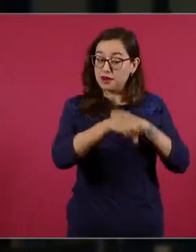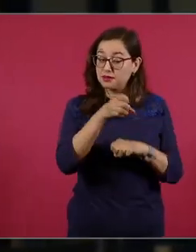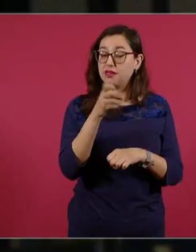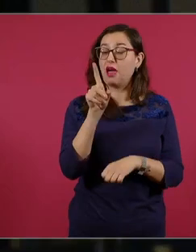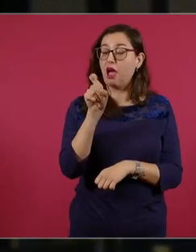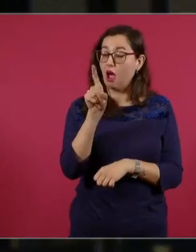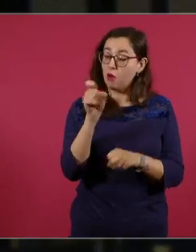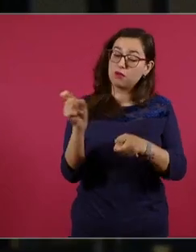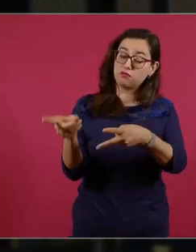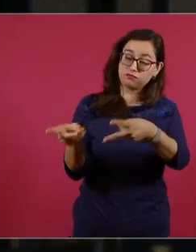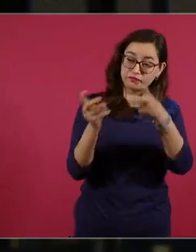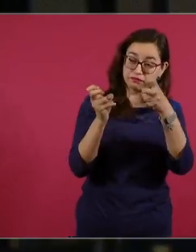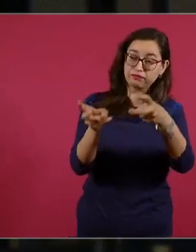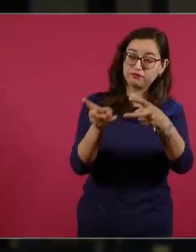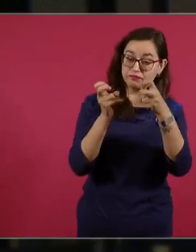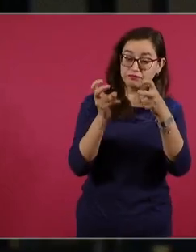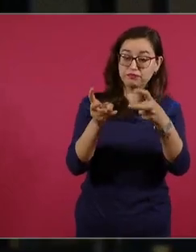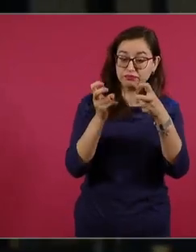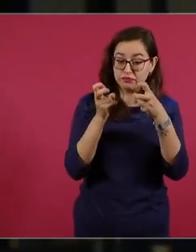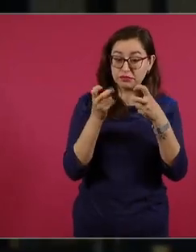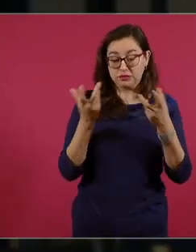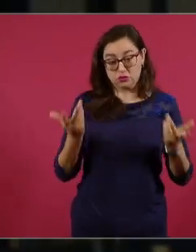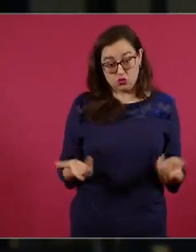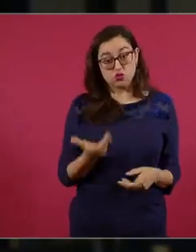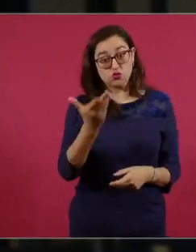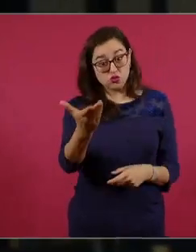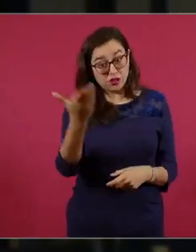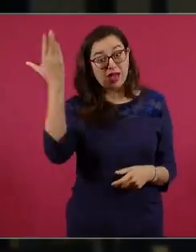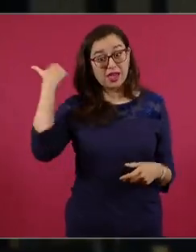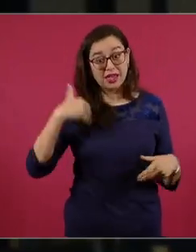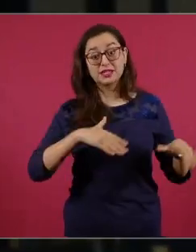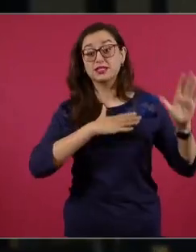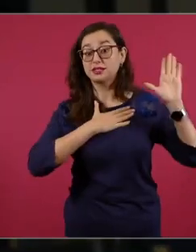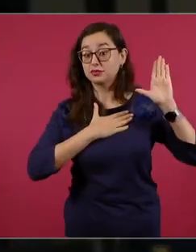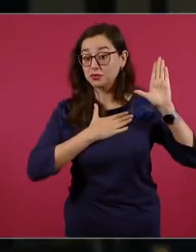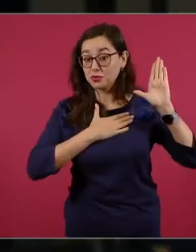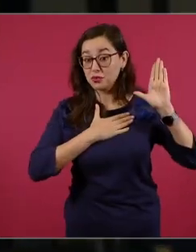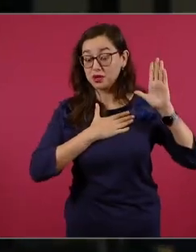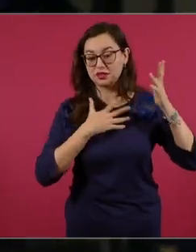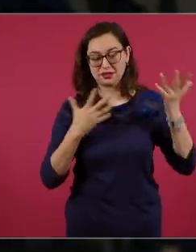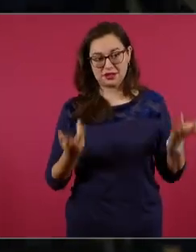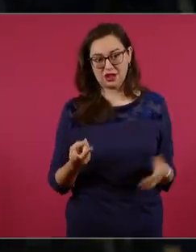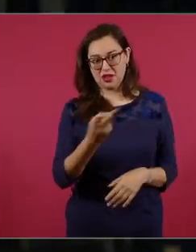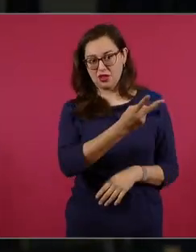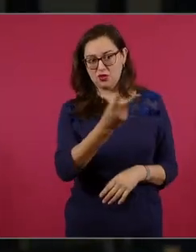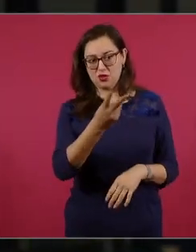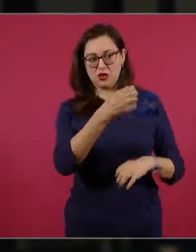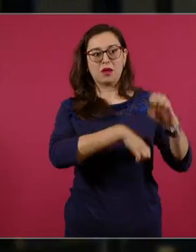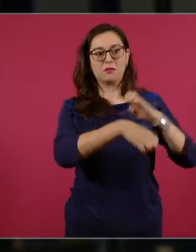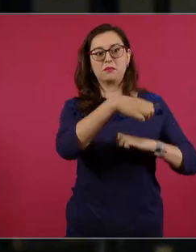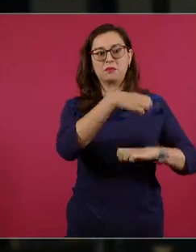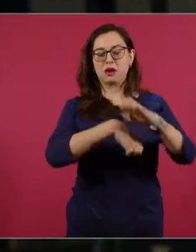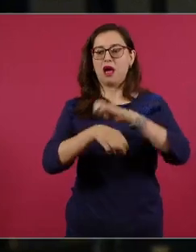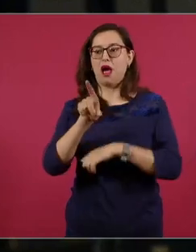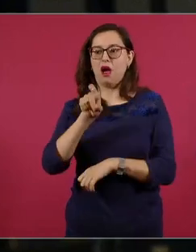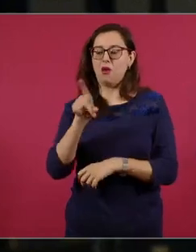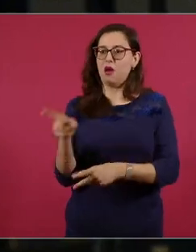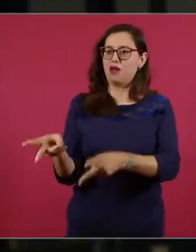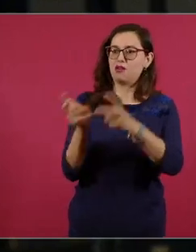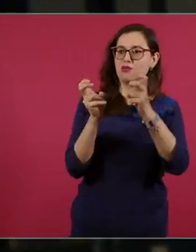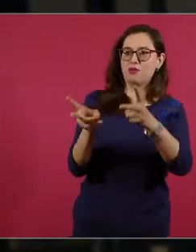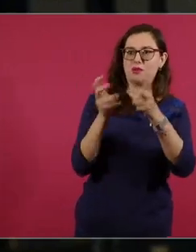Usted le piden que si hay forma de cumplir este compromiso para evitar que estas dos empresas se sigan robando el agua y que quienes